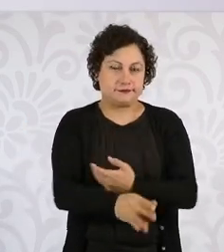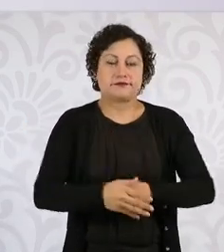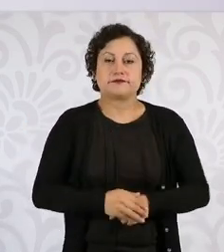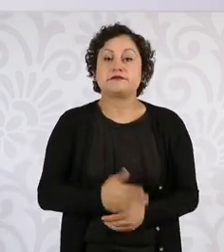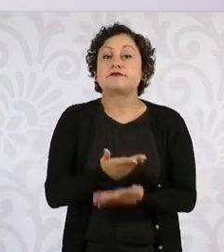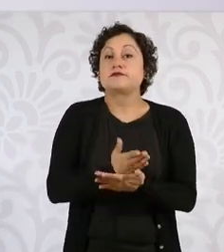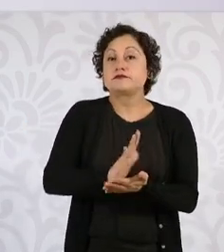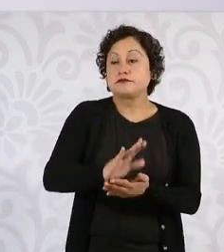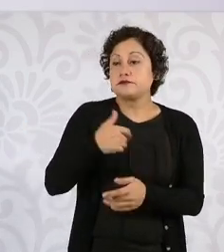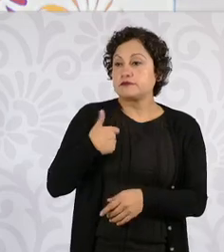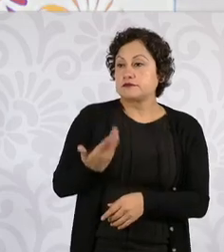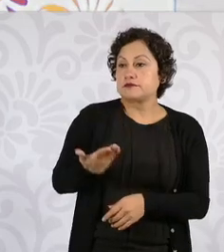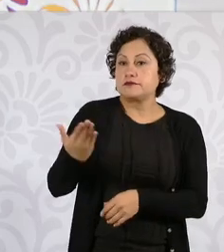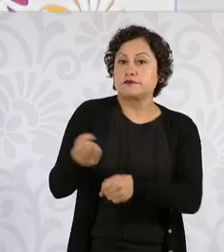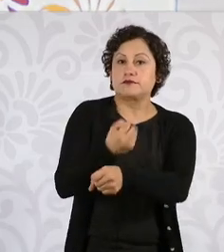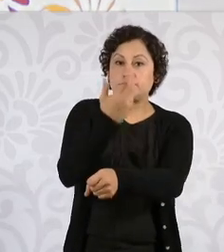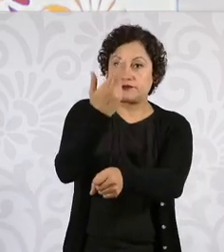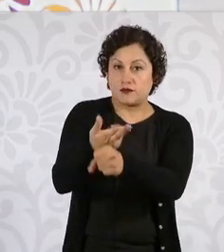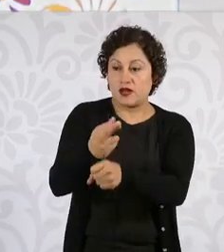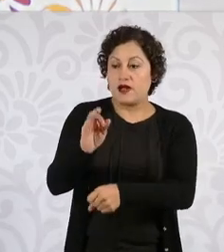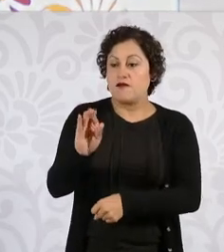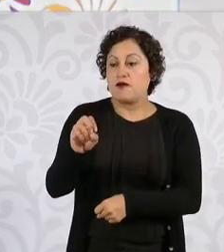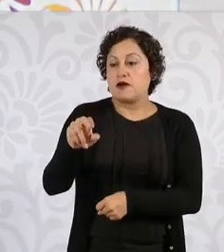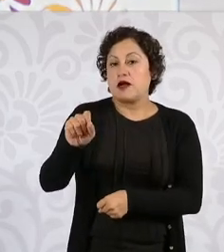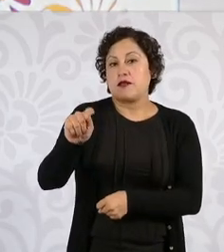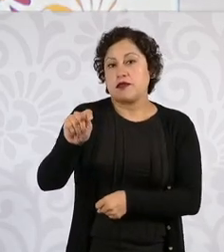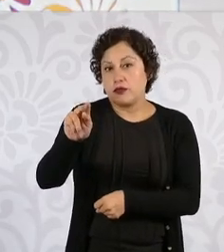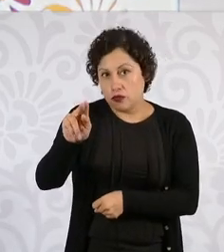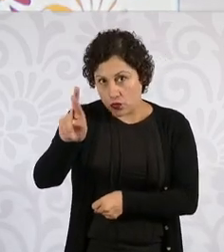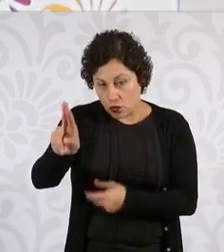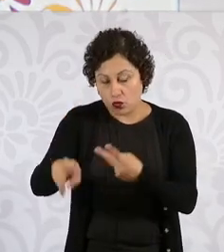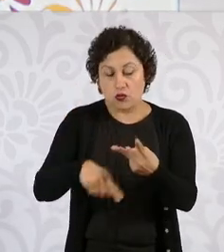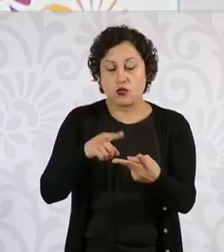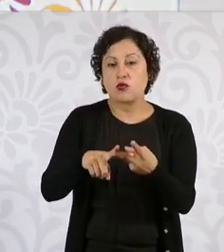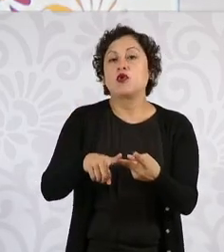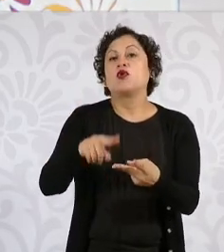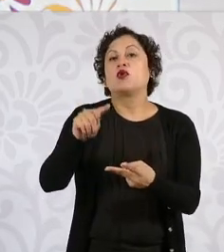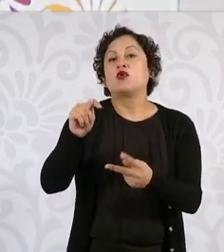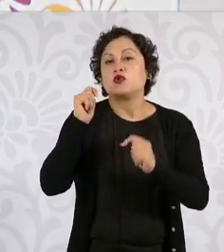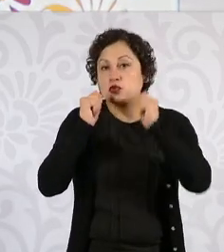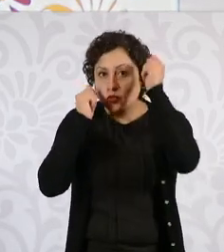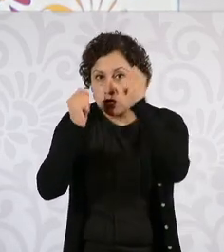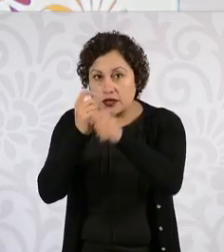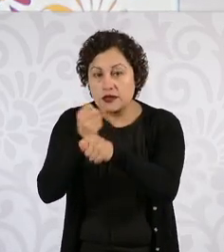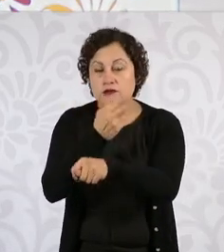Fonatur, la secretaria de Turismo, y a Marcelo, secretario de Economía,